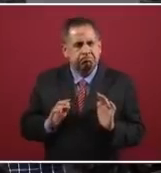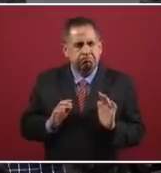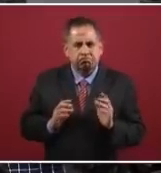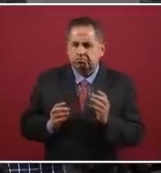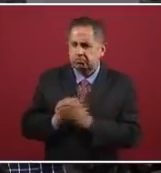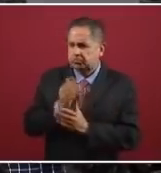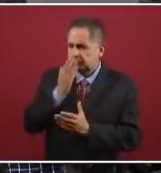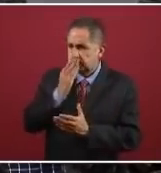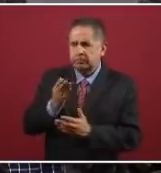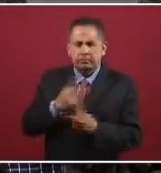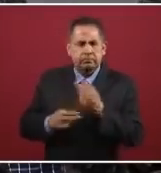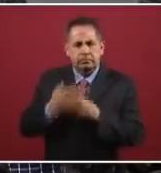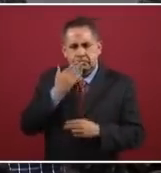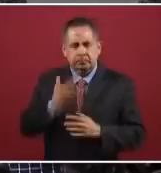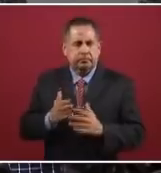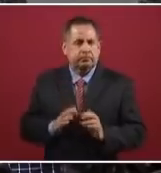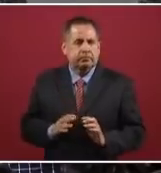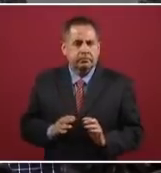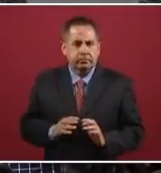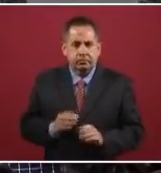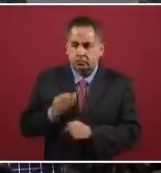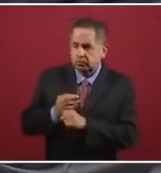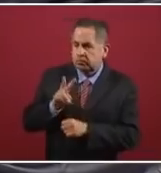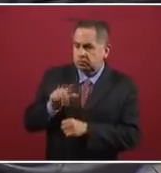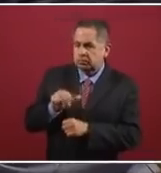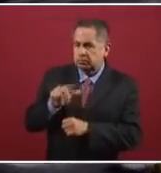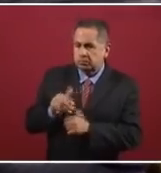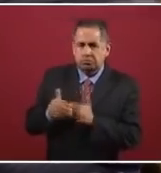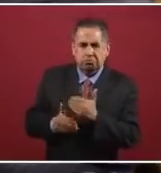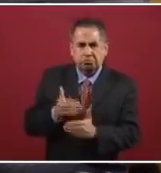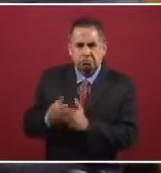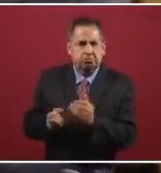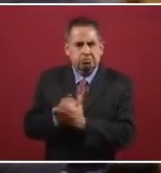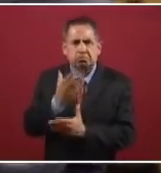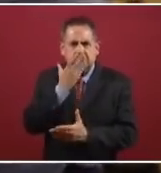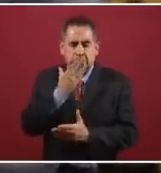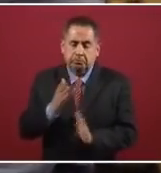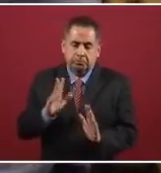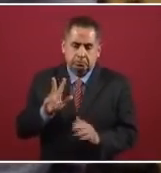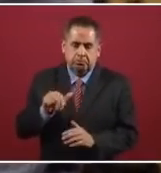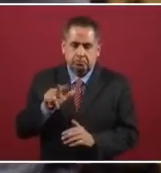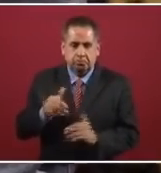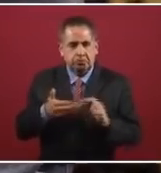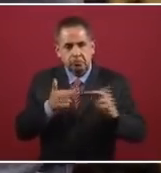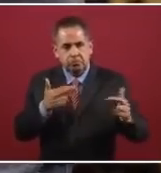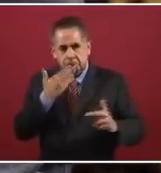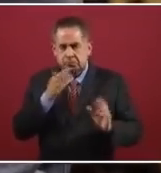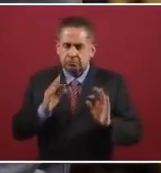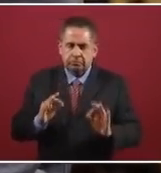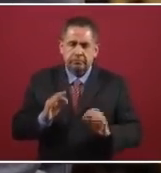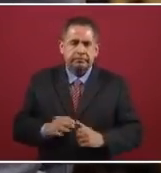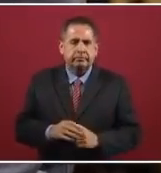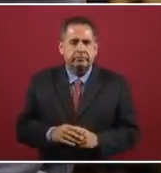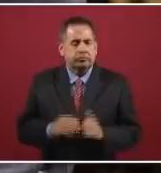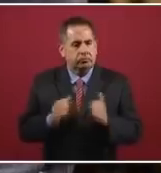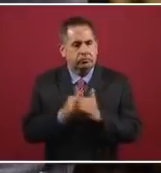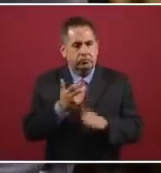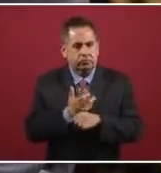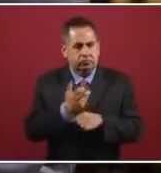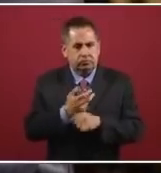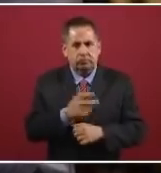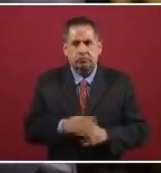salieron las cosas. Están saliendo las cosas bien en la relación con Estados